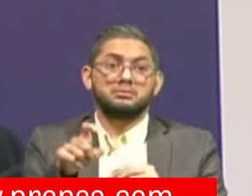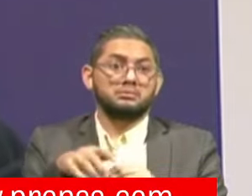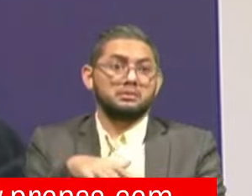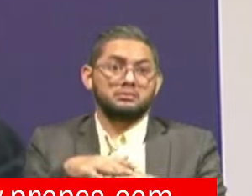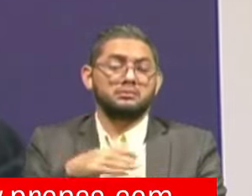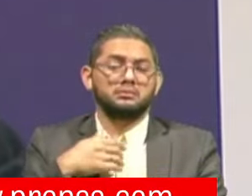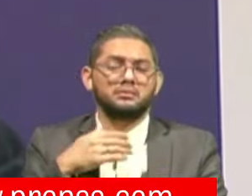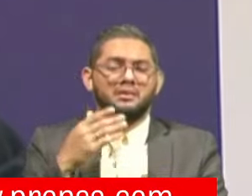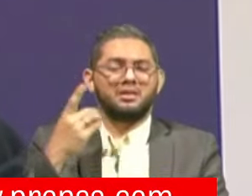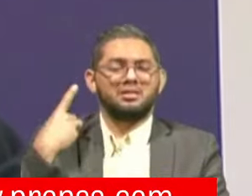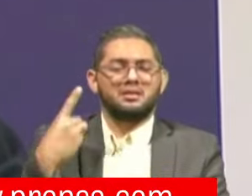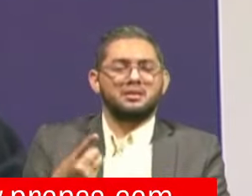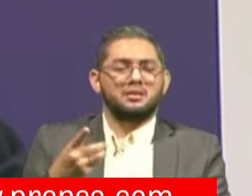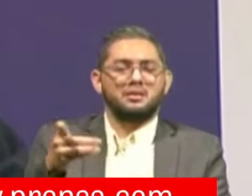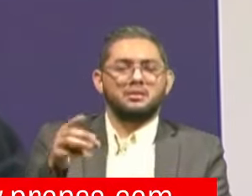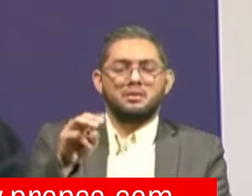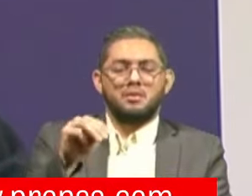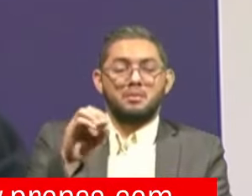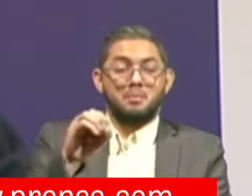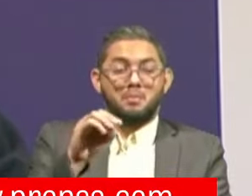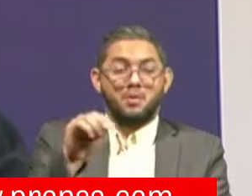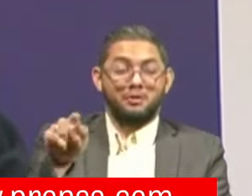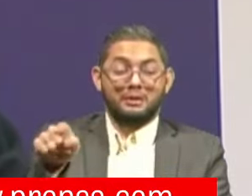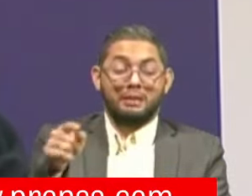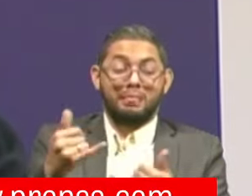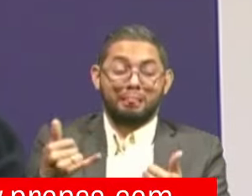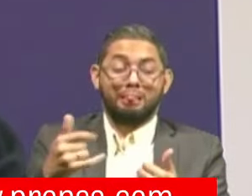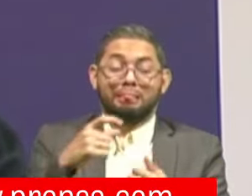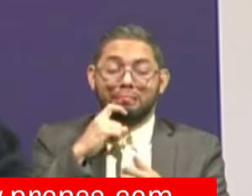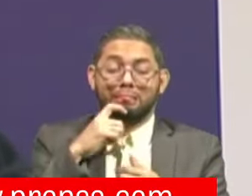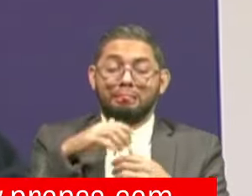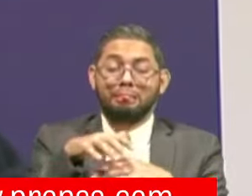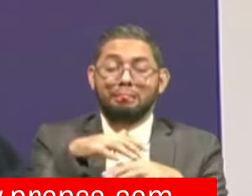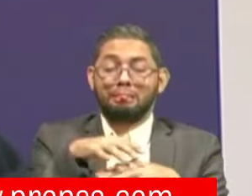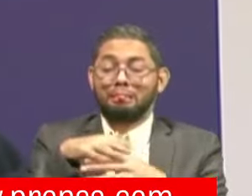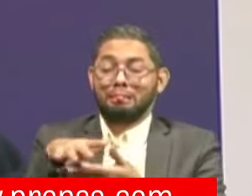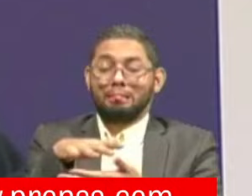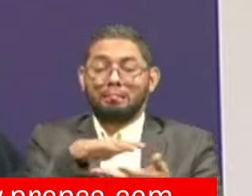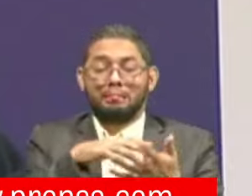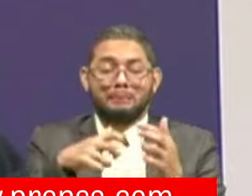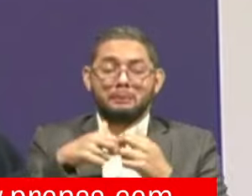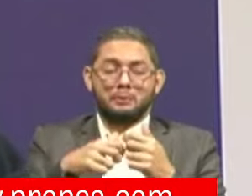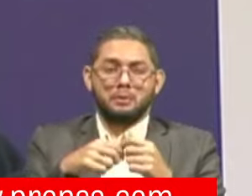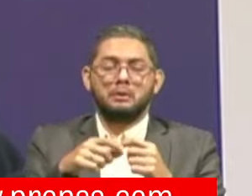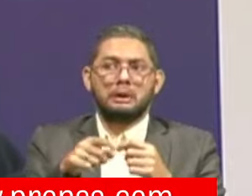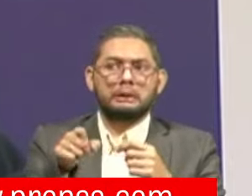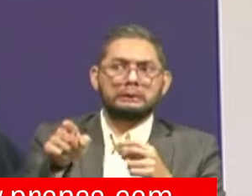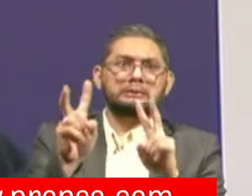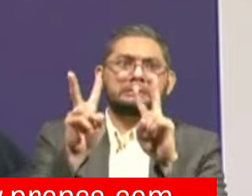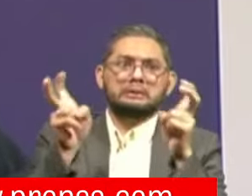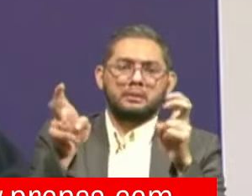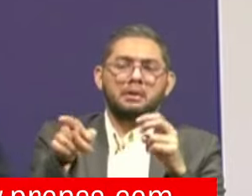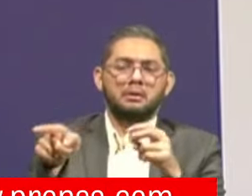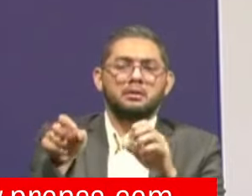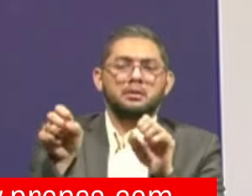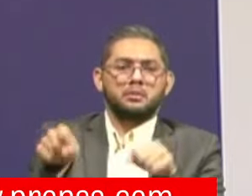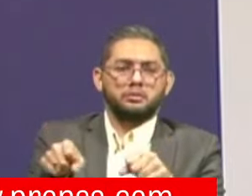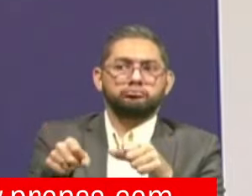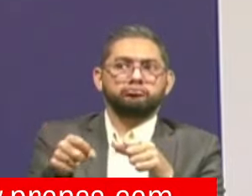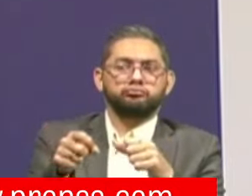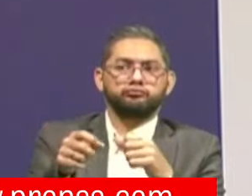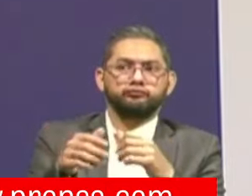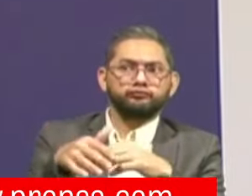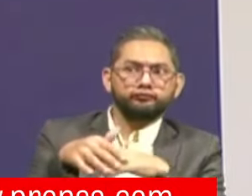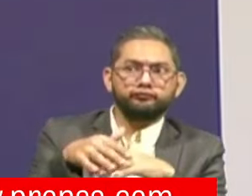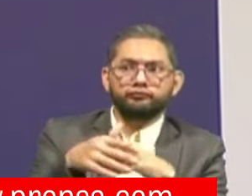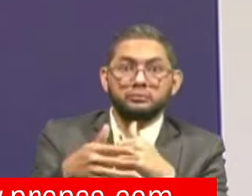que el director Mon, en medio de todo el zafarrancho en que vive, podrá dar una respuesta a los usuarios del sistema que sí lo necesitan y